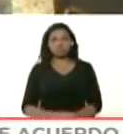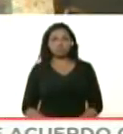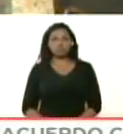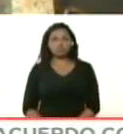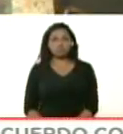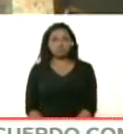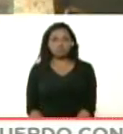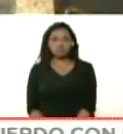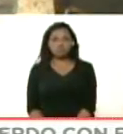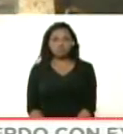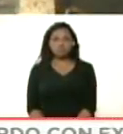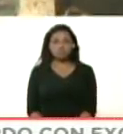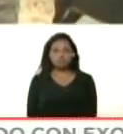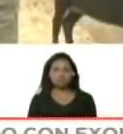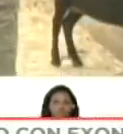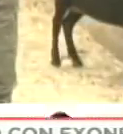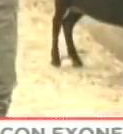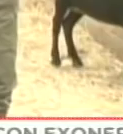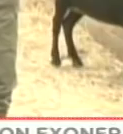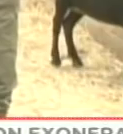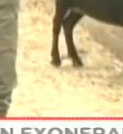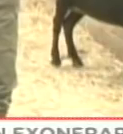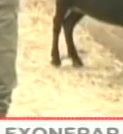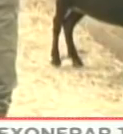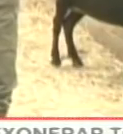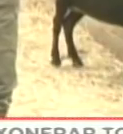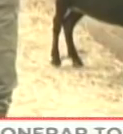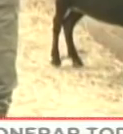¡Que viva la patria!